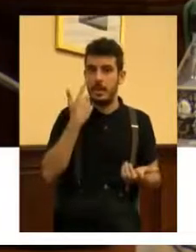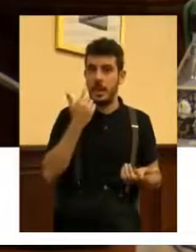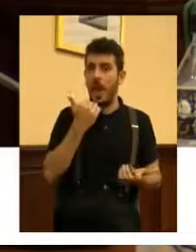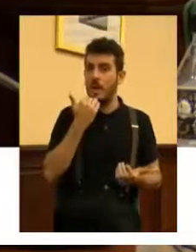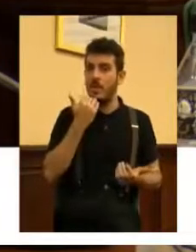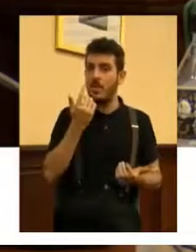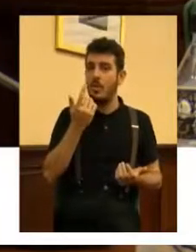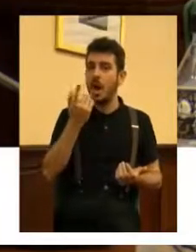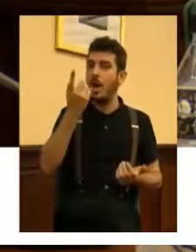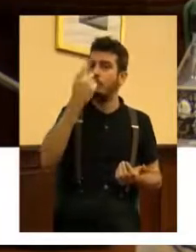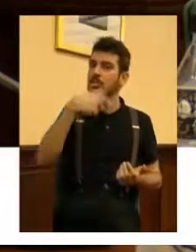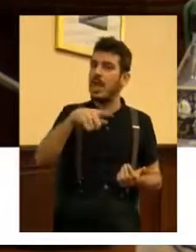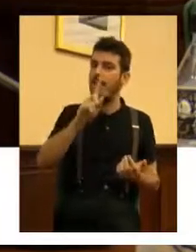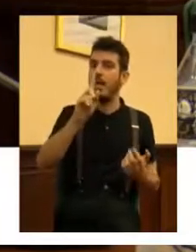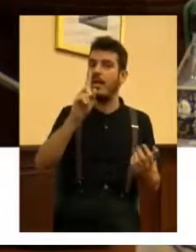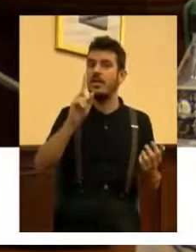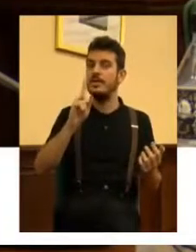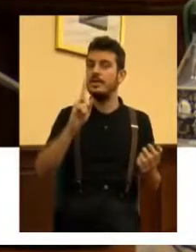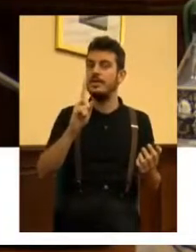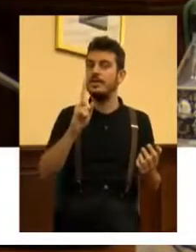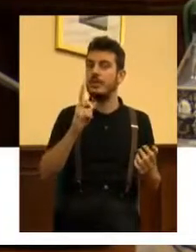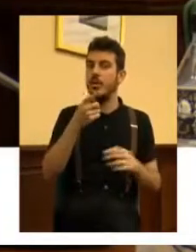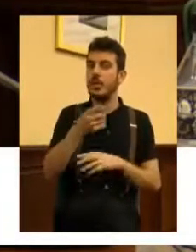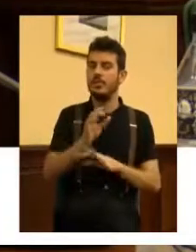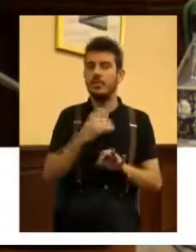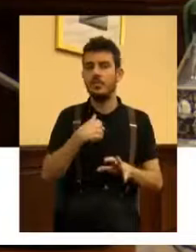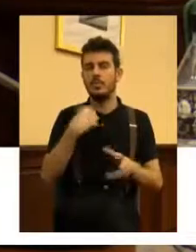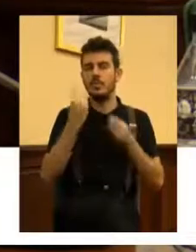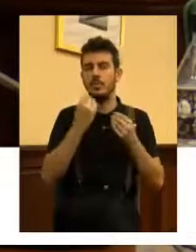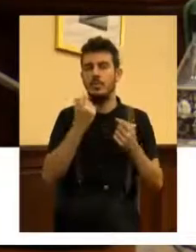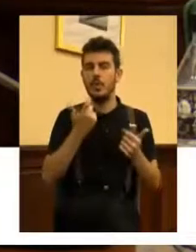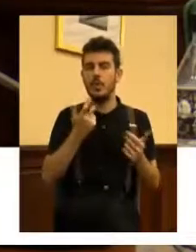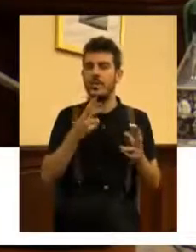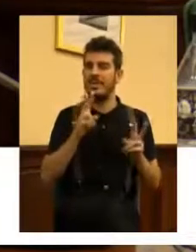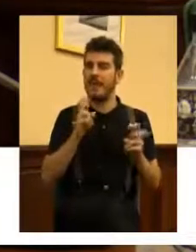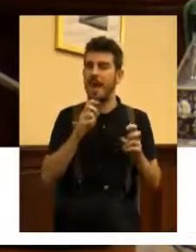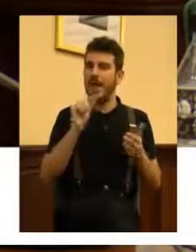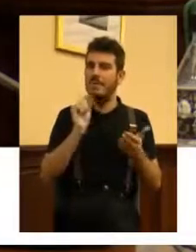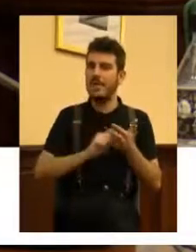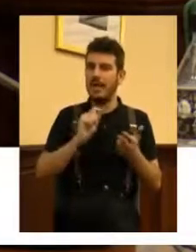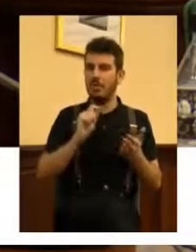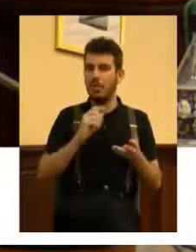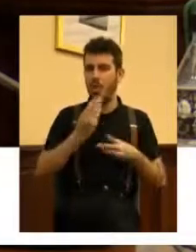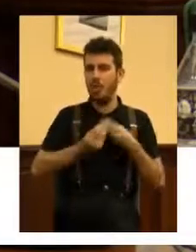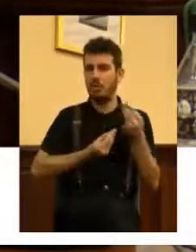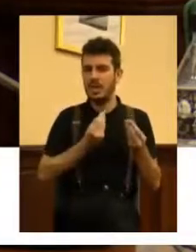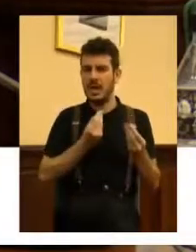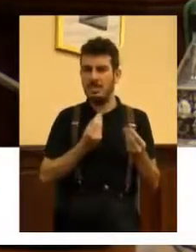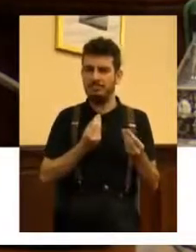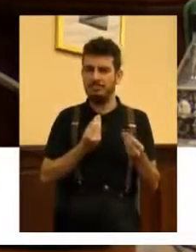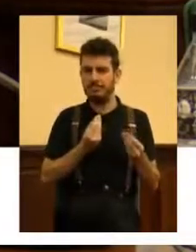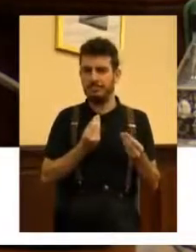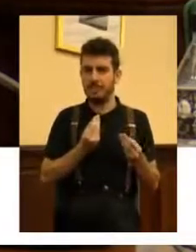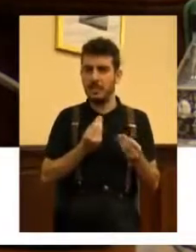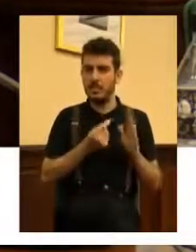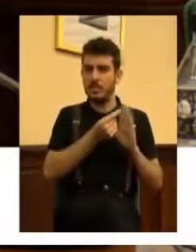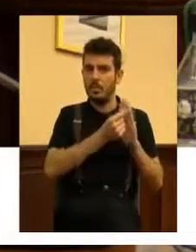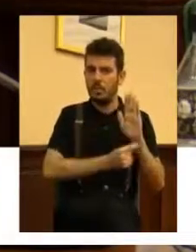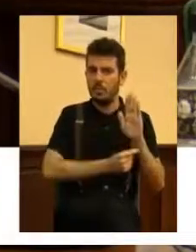obligue a ustedes, creo que se utiliza en un punto el tema inmediato, la inmediatez, en todos los puntos de